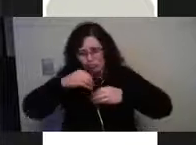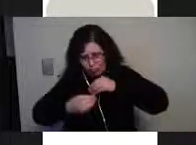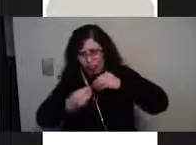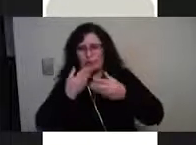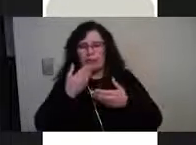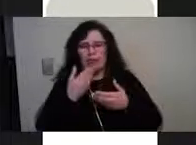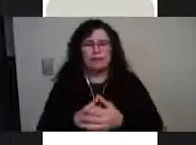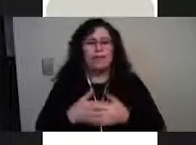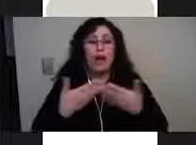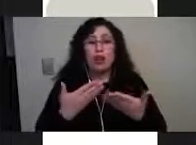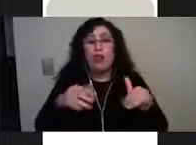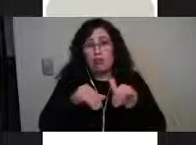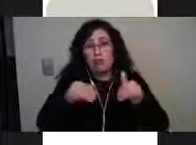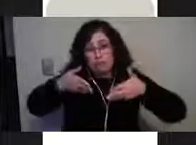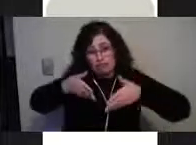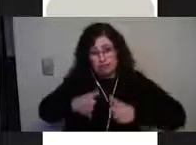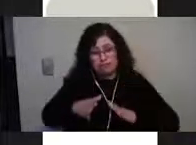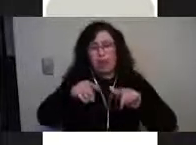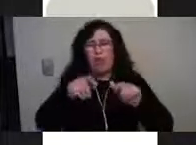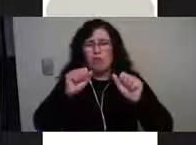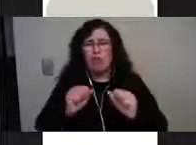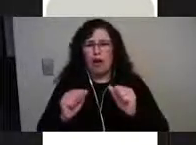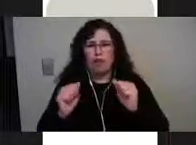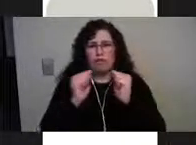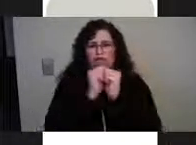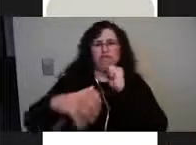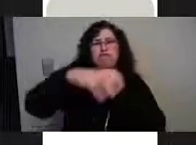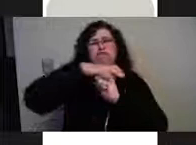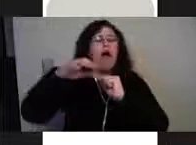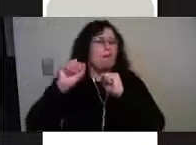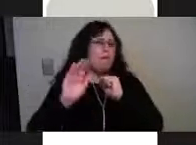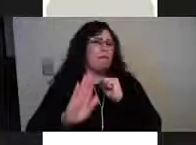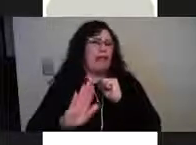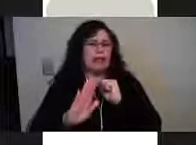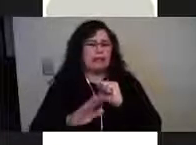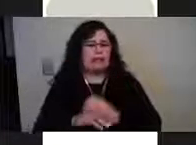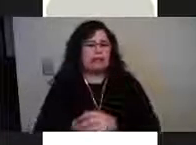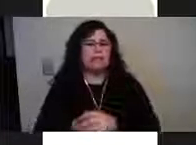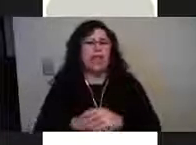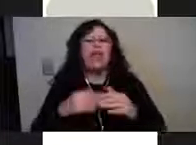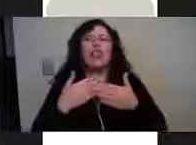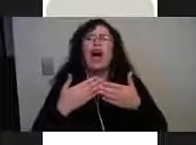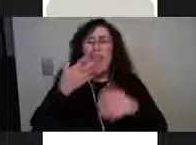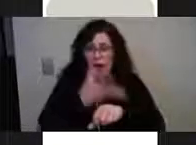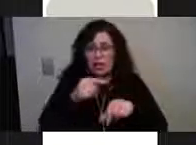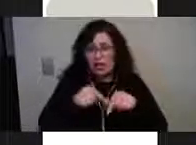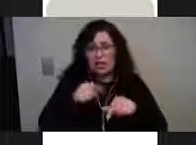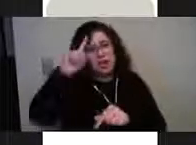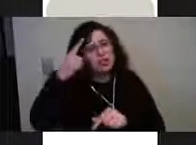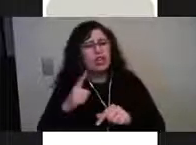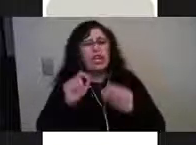particularmente hacen que se pueda manifestar a través de lesiones en el sistema nervioso central.